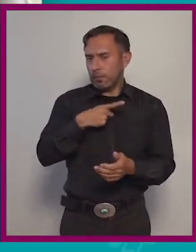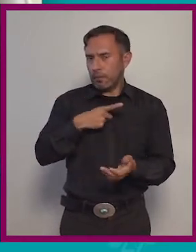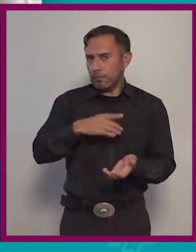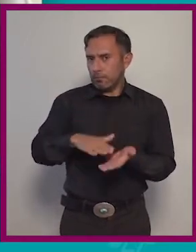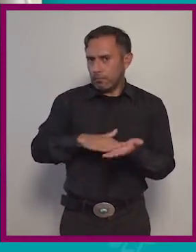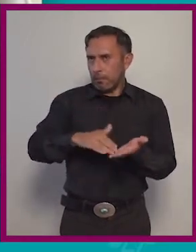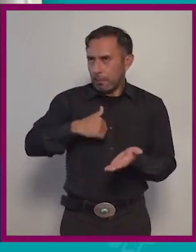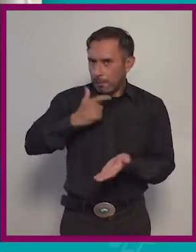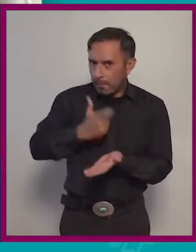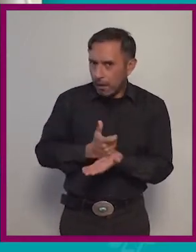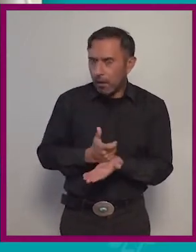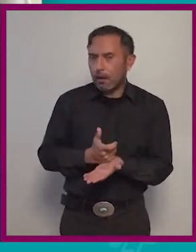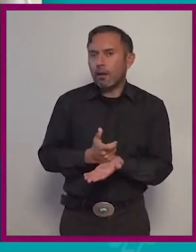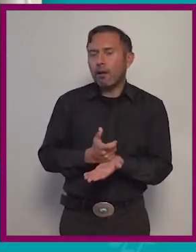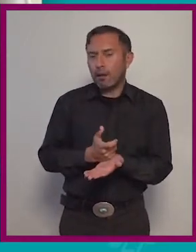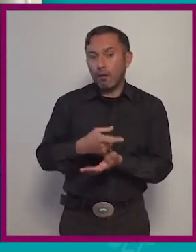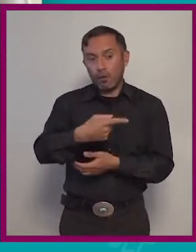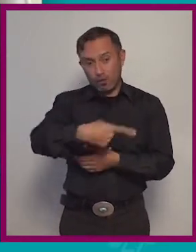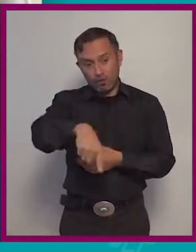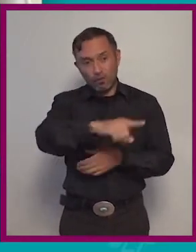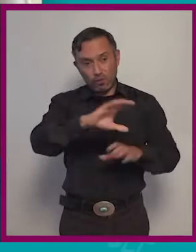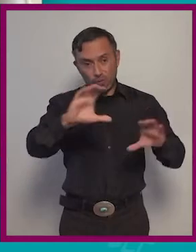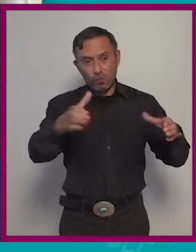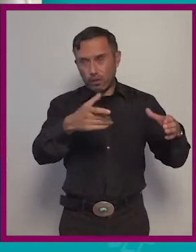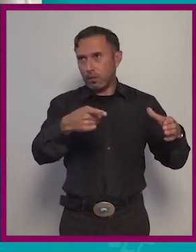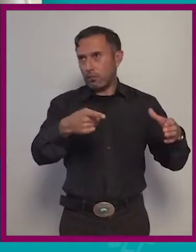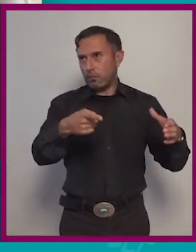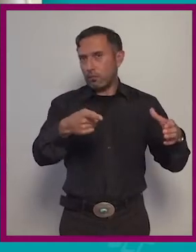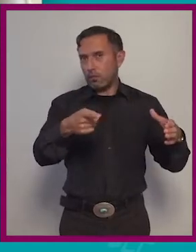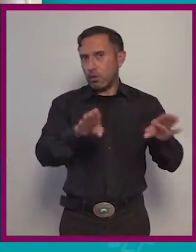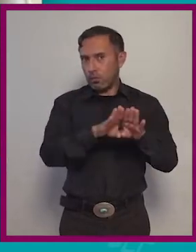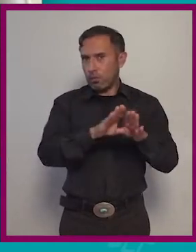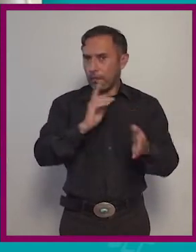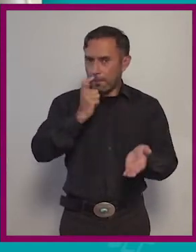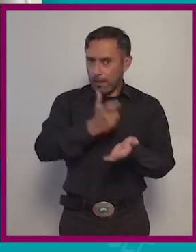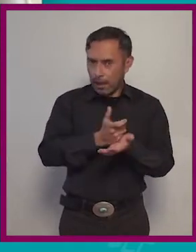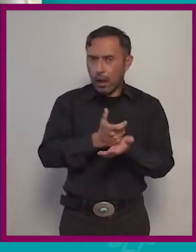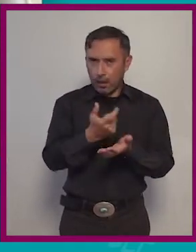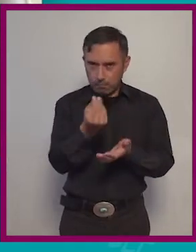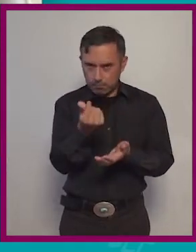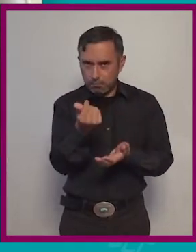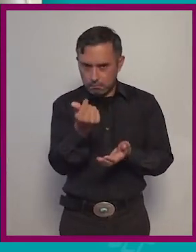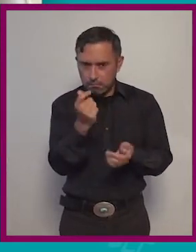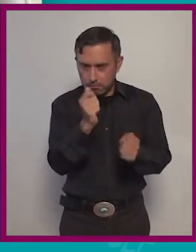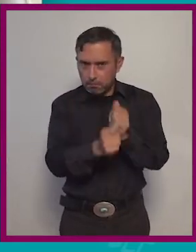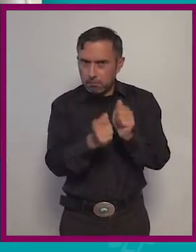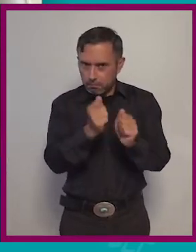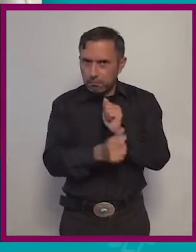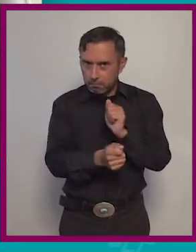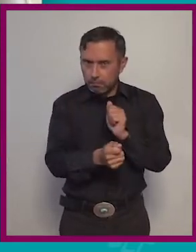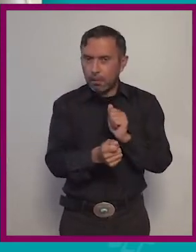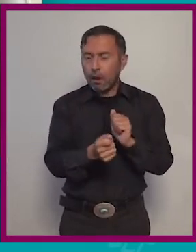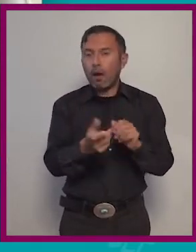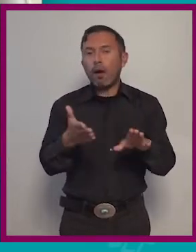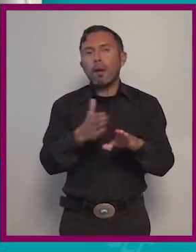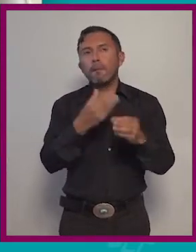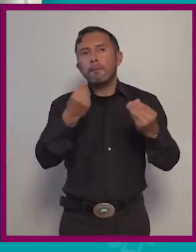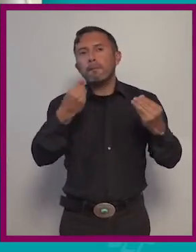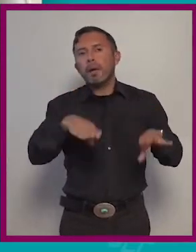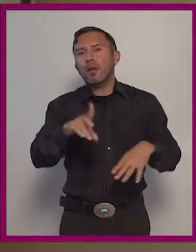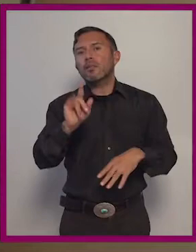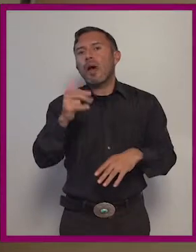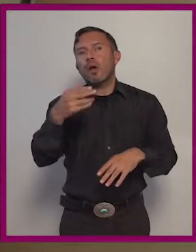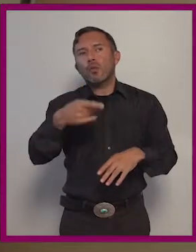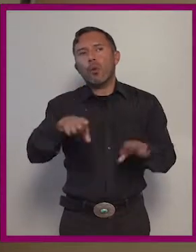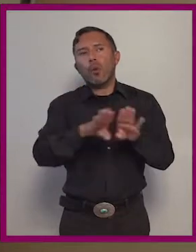se pague a la comunidad en pesos y centavos el daño o perjuicio que se le causó por el uso no